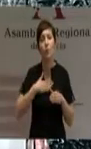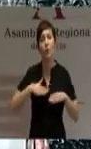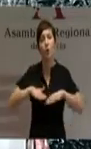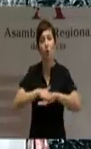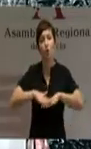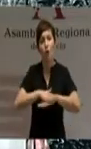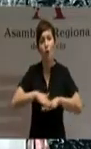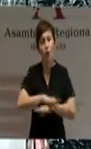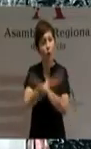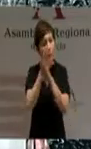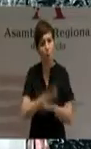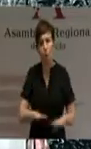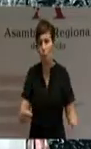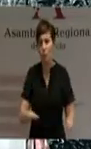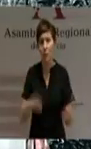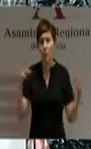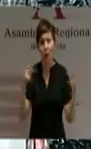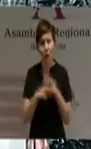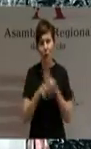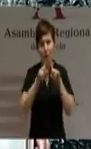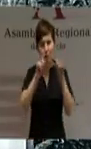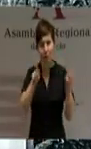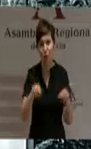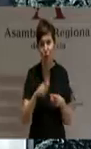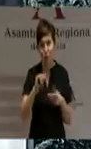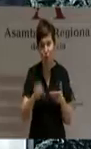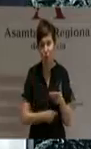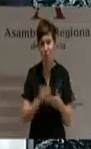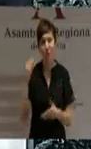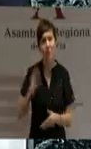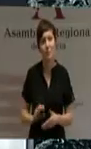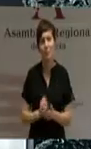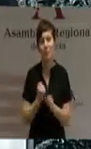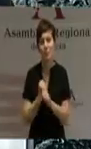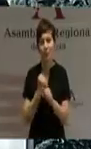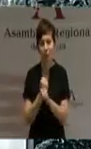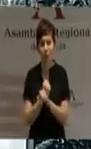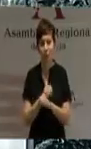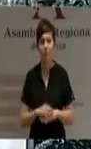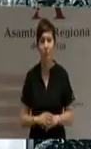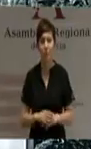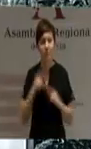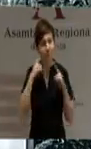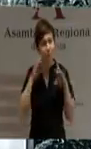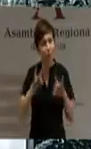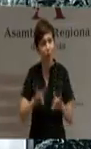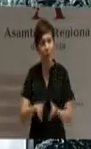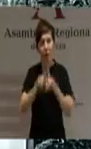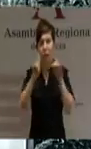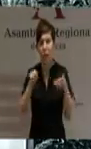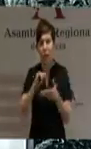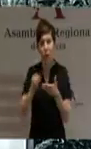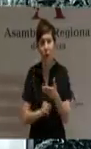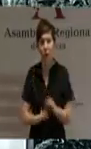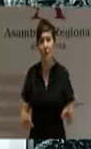medida que adopte, la última, una vez agarrados a todo lo que sea posible para no tocar esas nóminas. Y si hubiese que